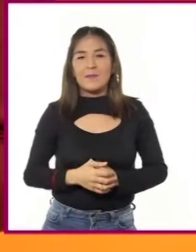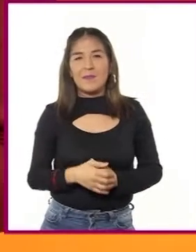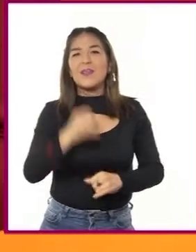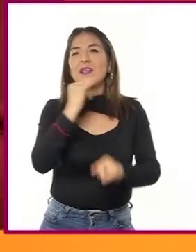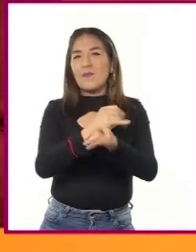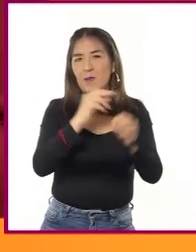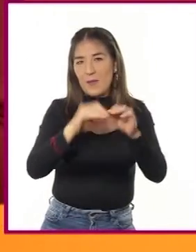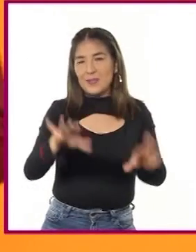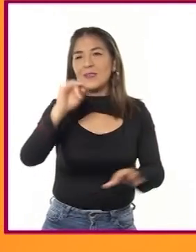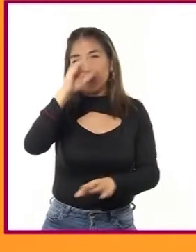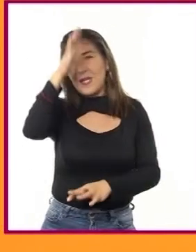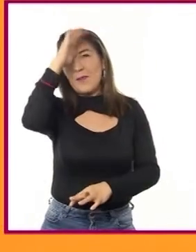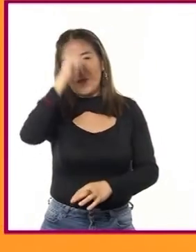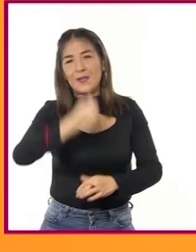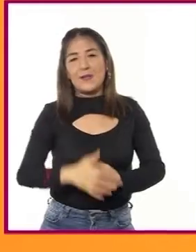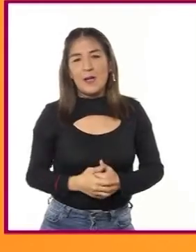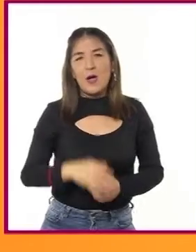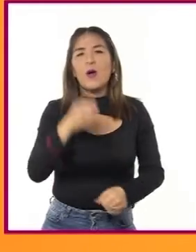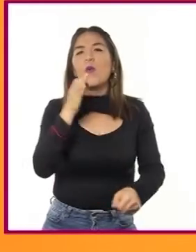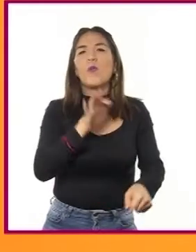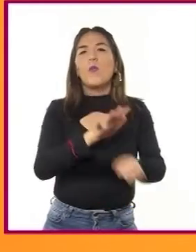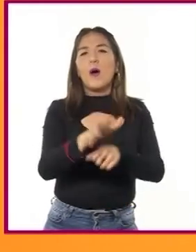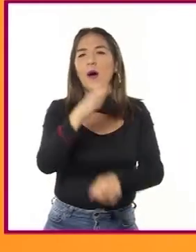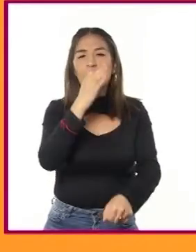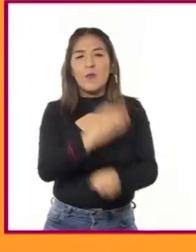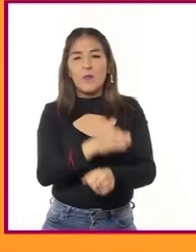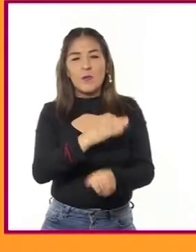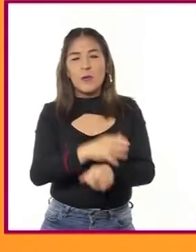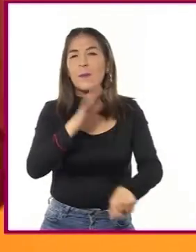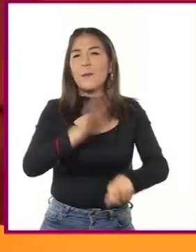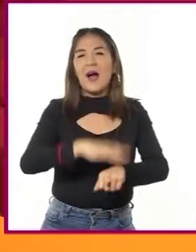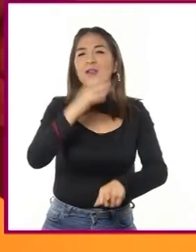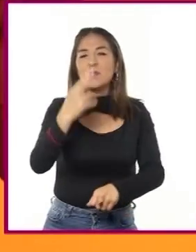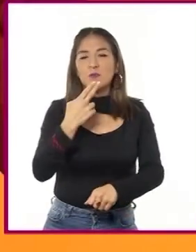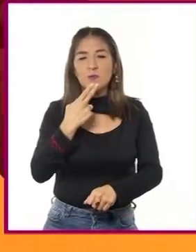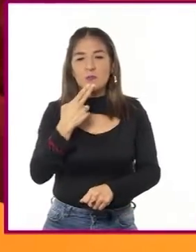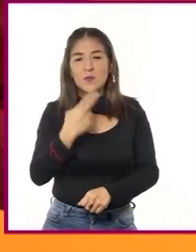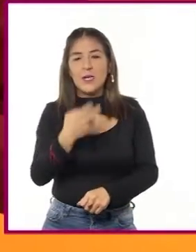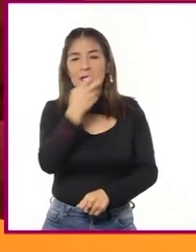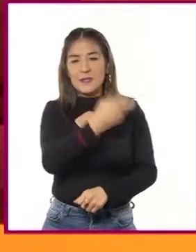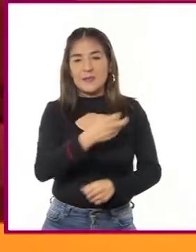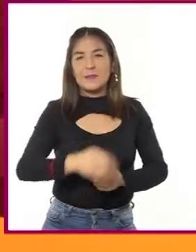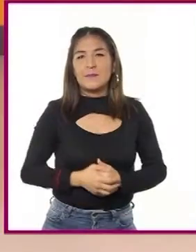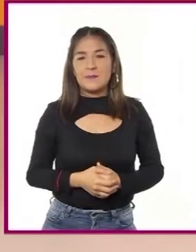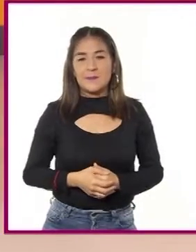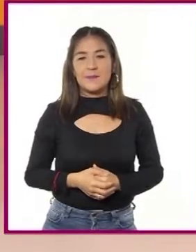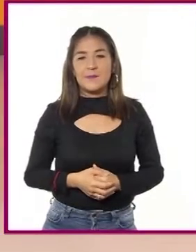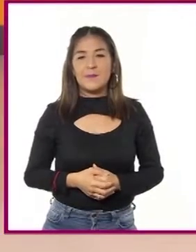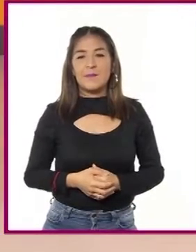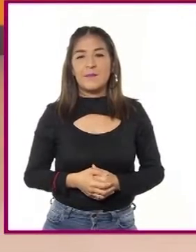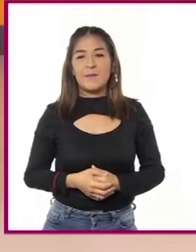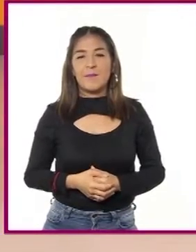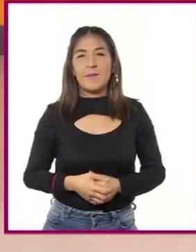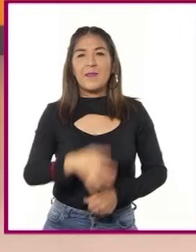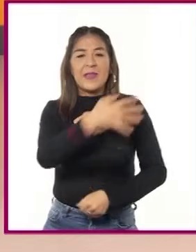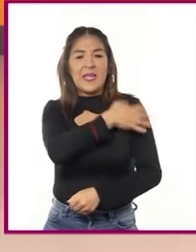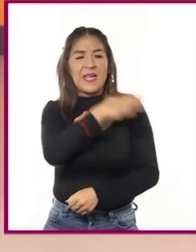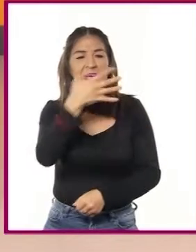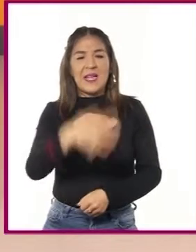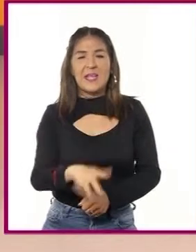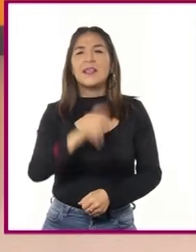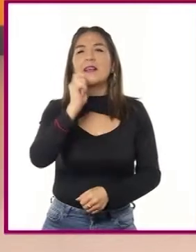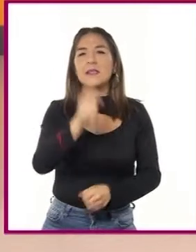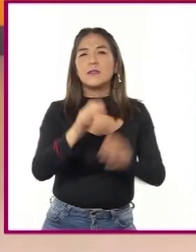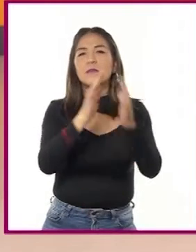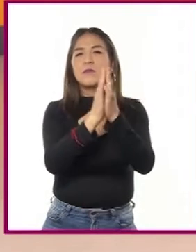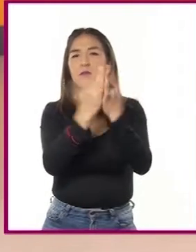contigo. Algunas de las fuentes que no son muy utilizadas son las siguientes. Generales se refiere a